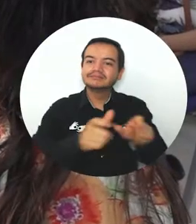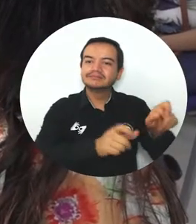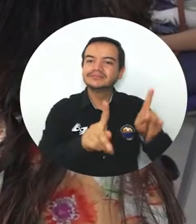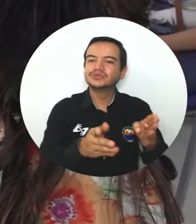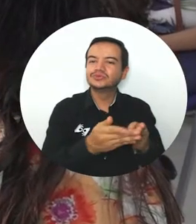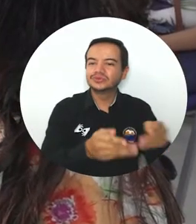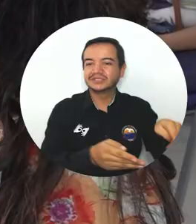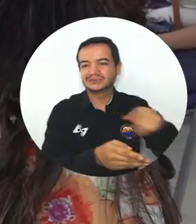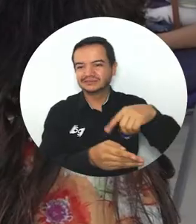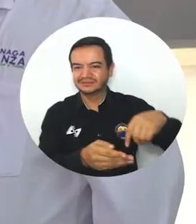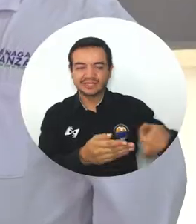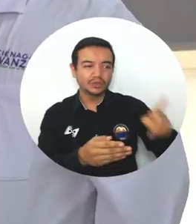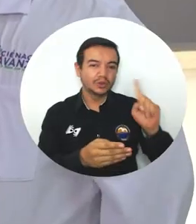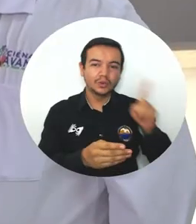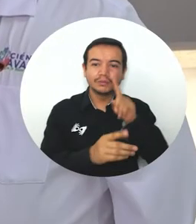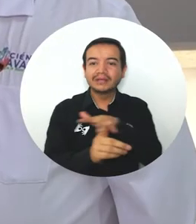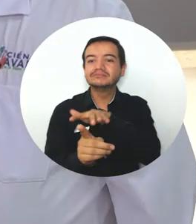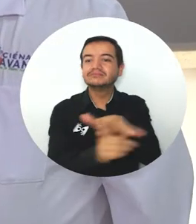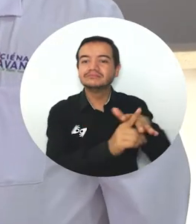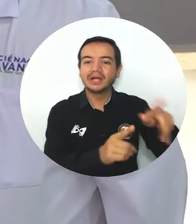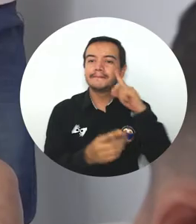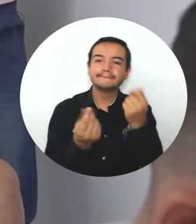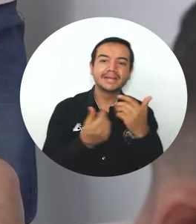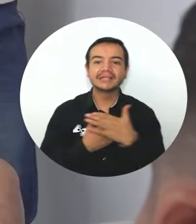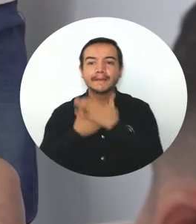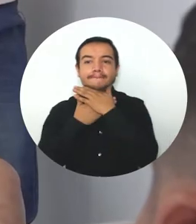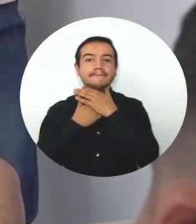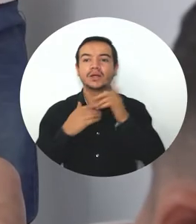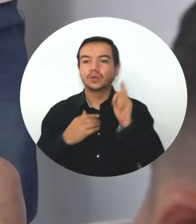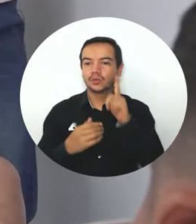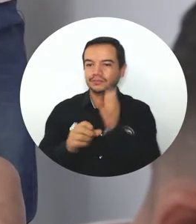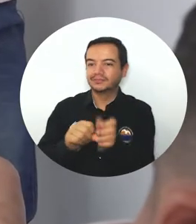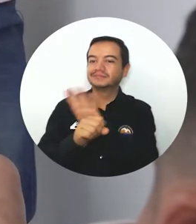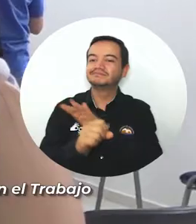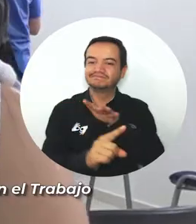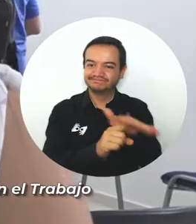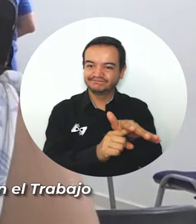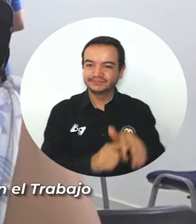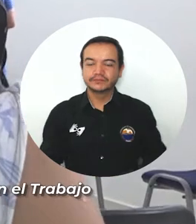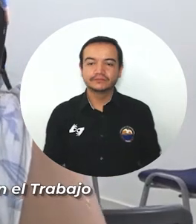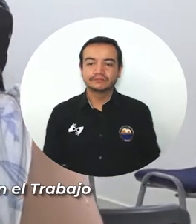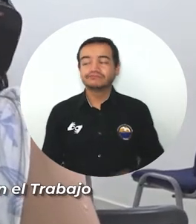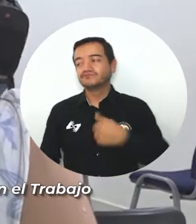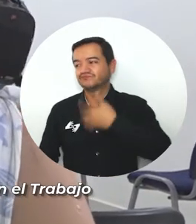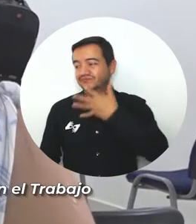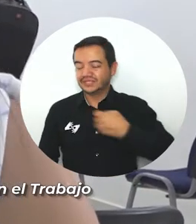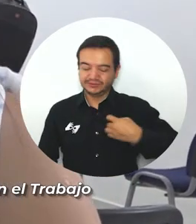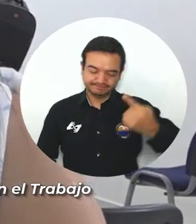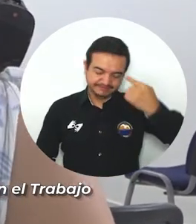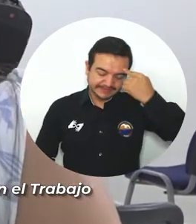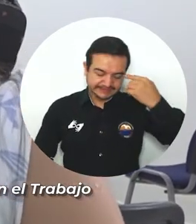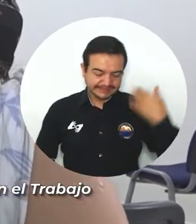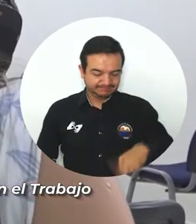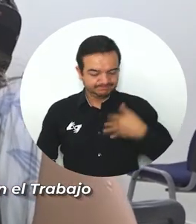Mater, teniendo en cuenta las afectaciones económicas de muchas familias a causa de la pandemia. Tenía pensado aplazar el semestre